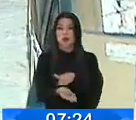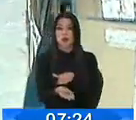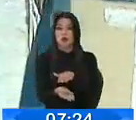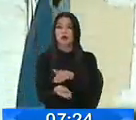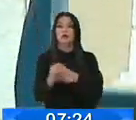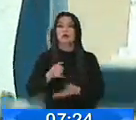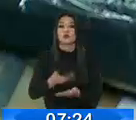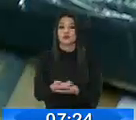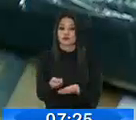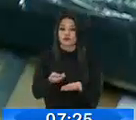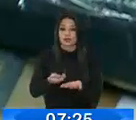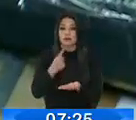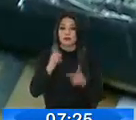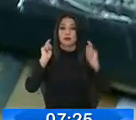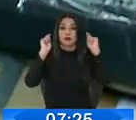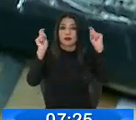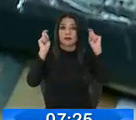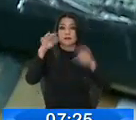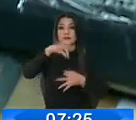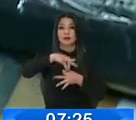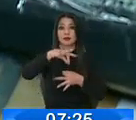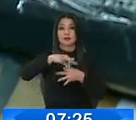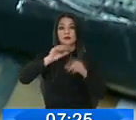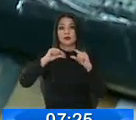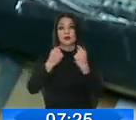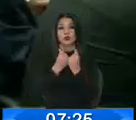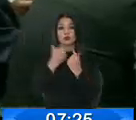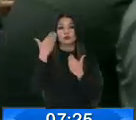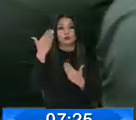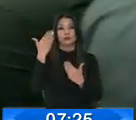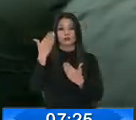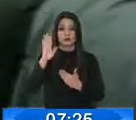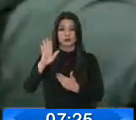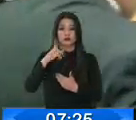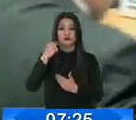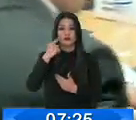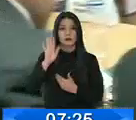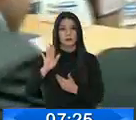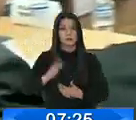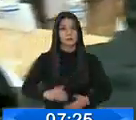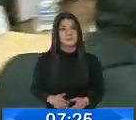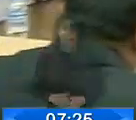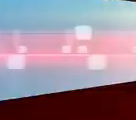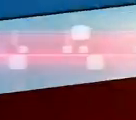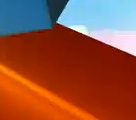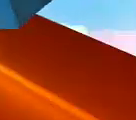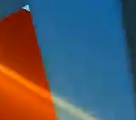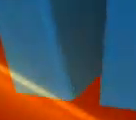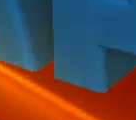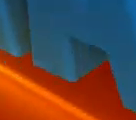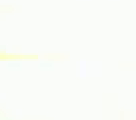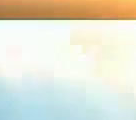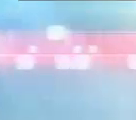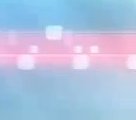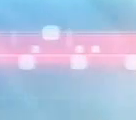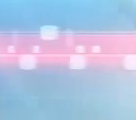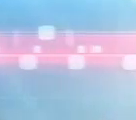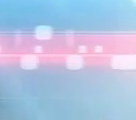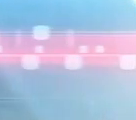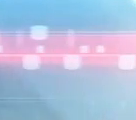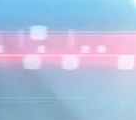no justificados para campañas electorales del correísmo, informó Héctor Romero.